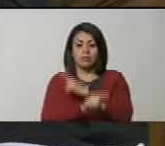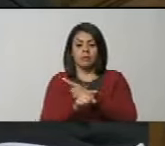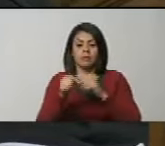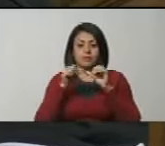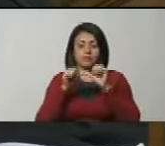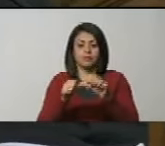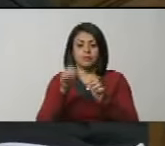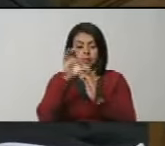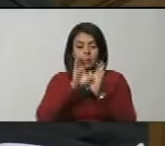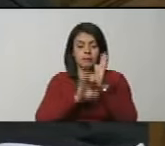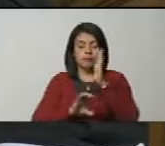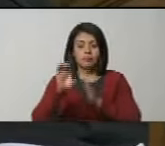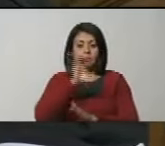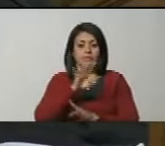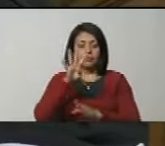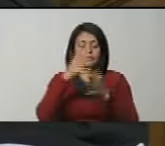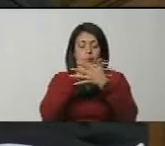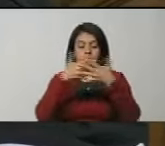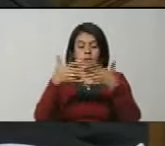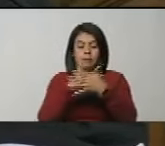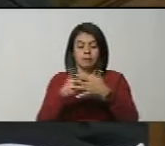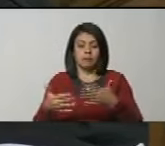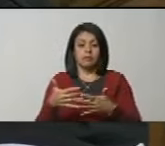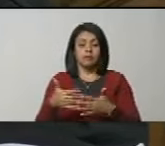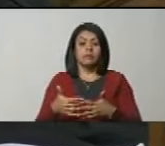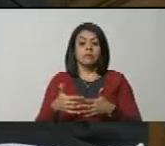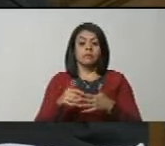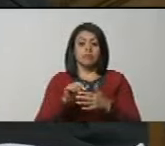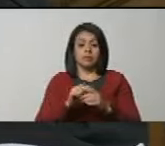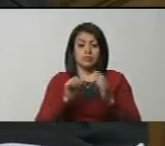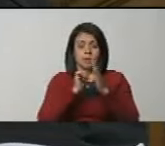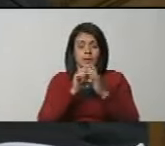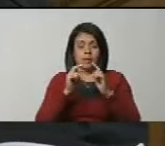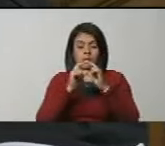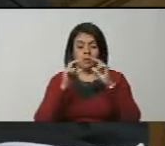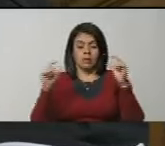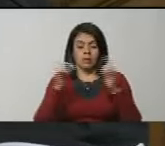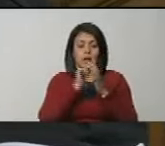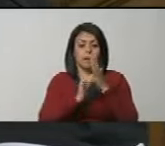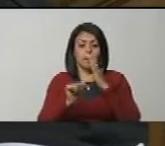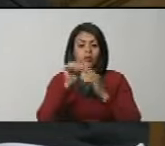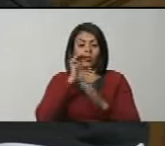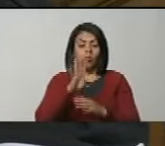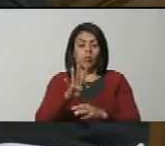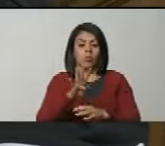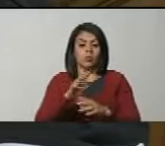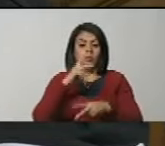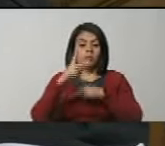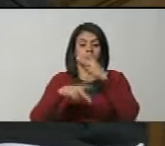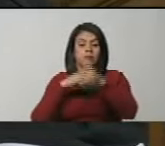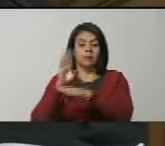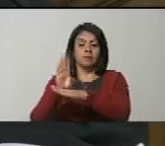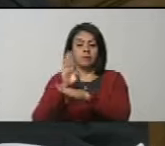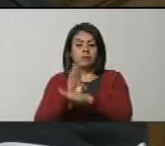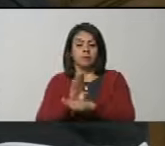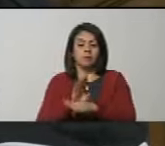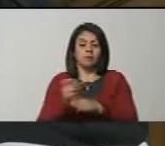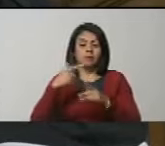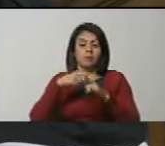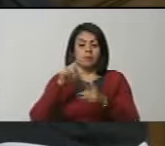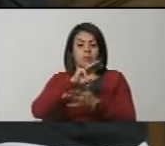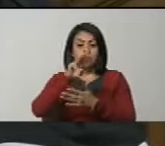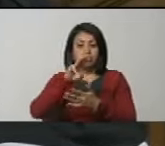denominación del capítulo 4, quedando redactado en los siguientes términos. Acápite. Capítulo 4, de la protección de la Guayana